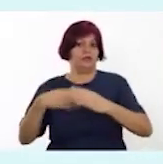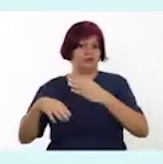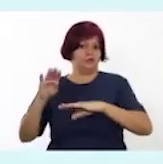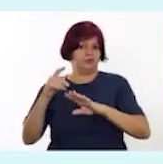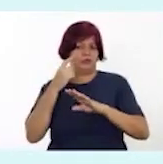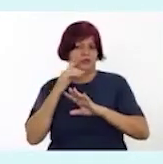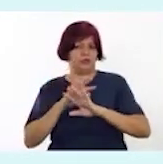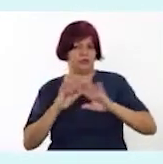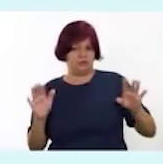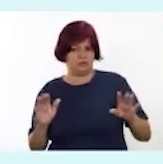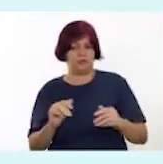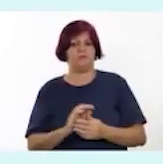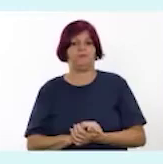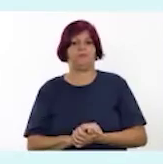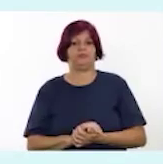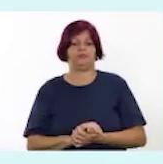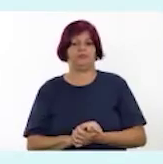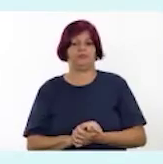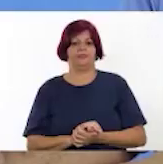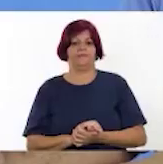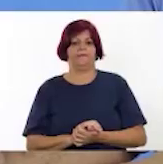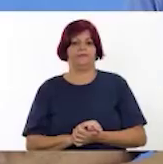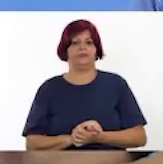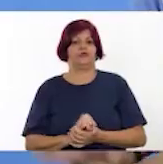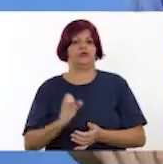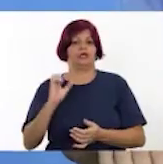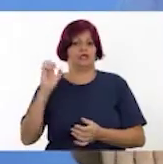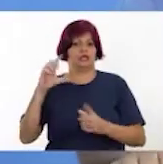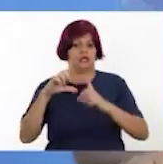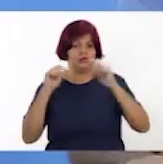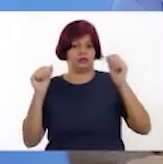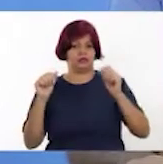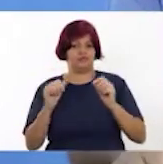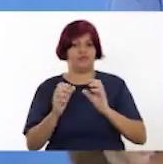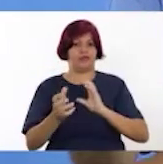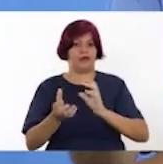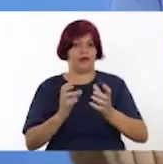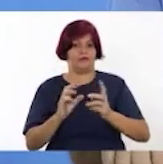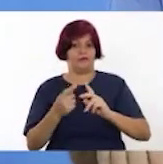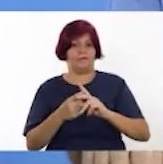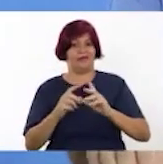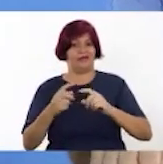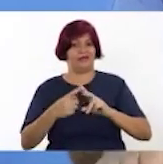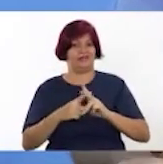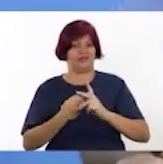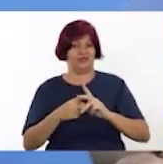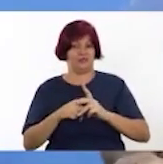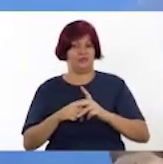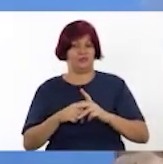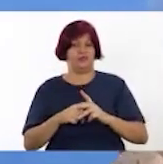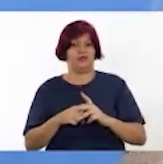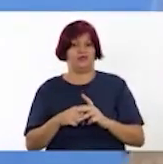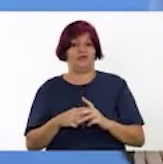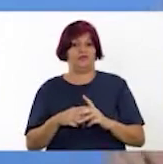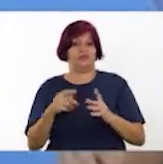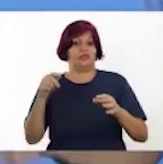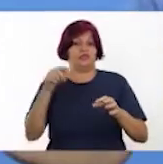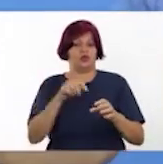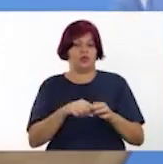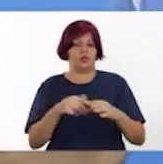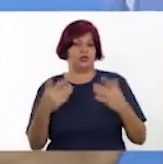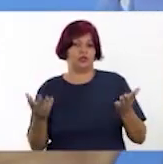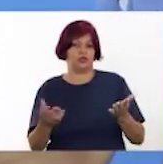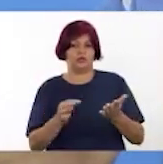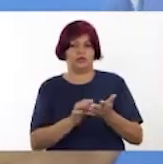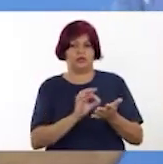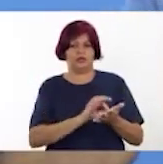considerarse una inecuación. La forma para resolverla o el procedimiento para resolverla se encuentra resumido en